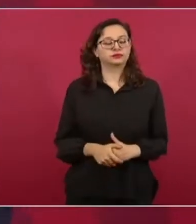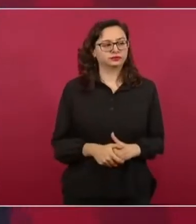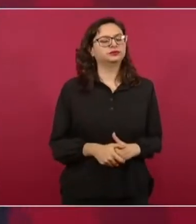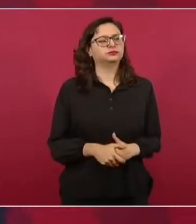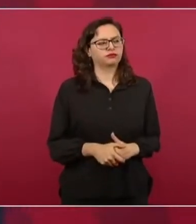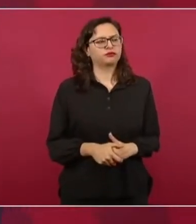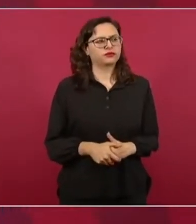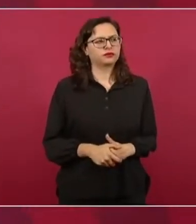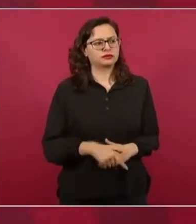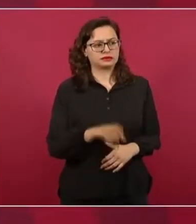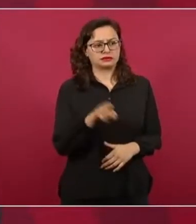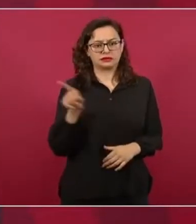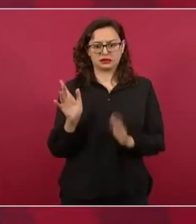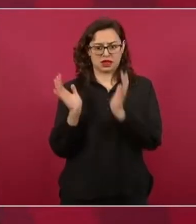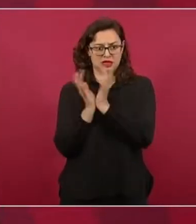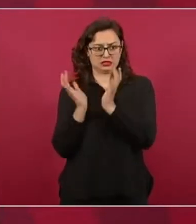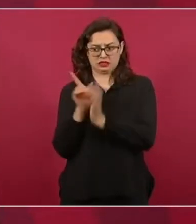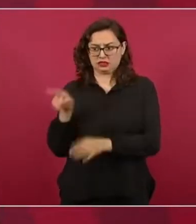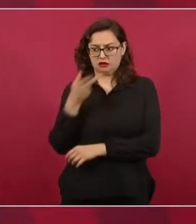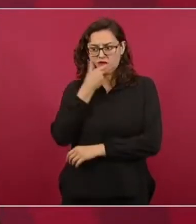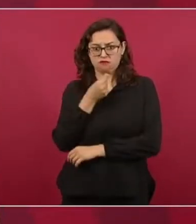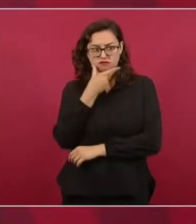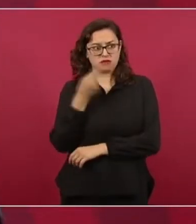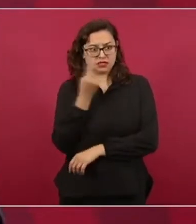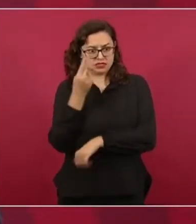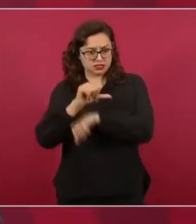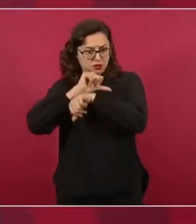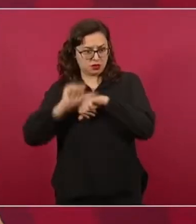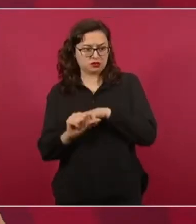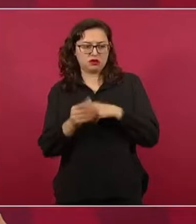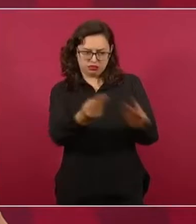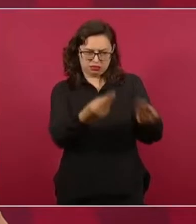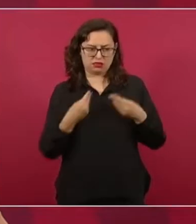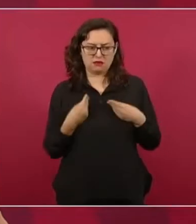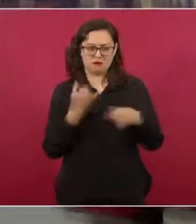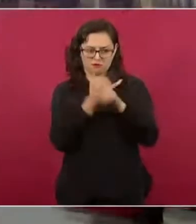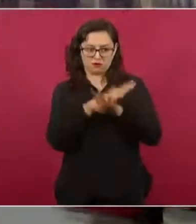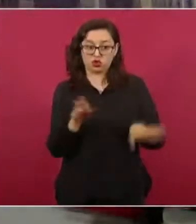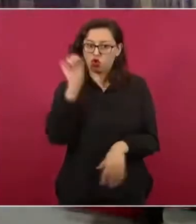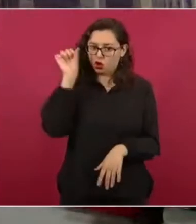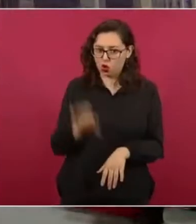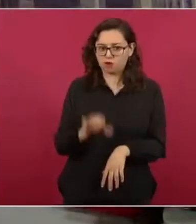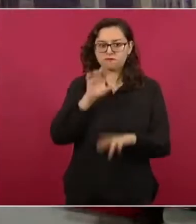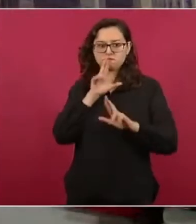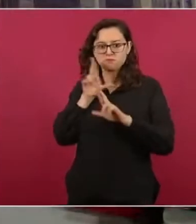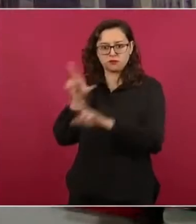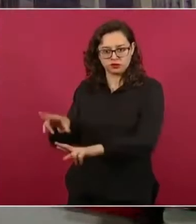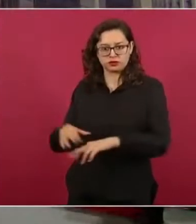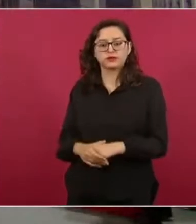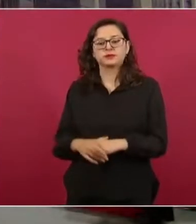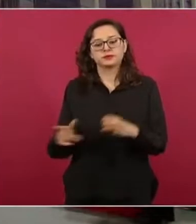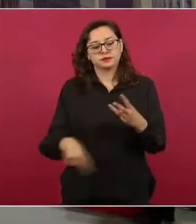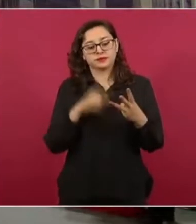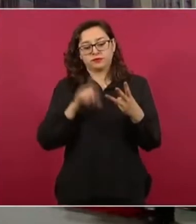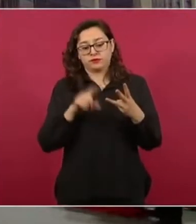mismo nos das la información para que se atienda. Gracias, presidente. Lo otro,